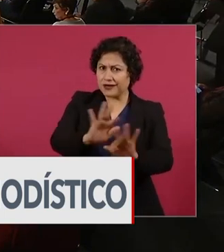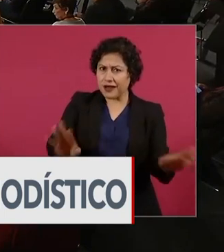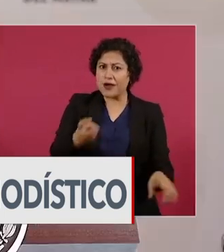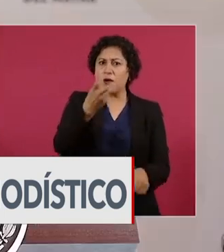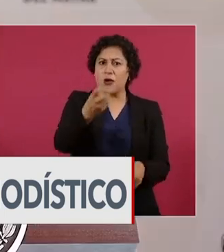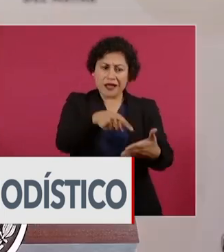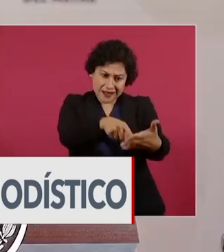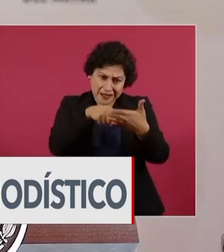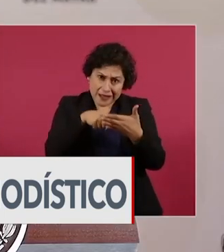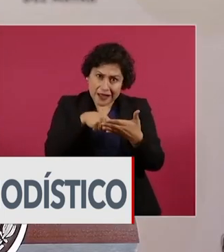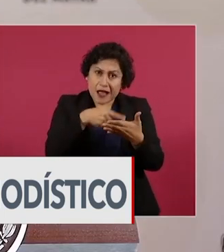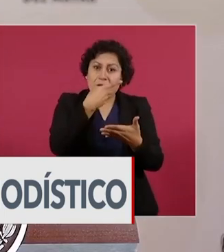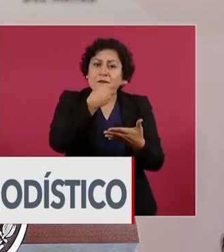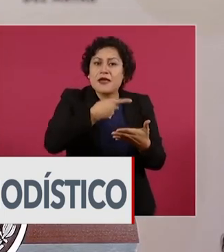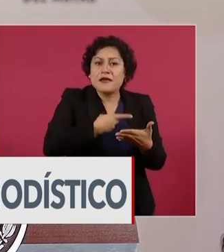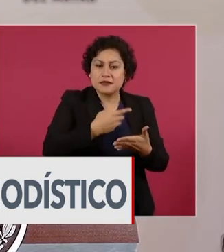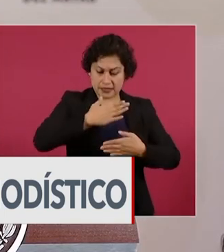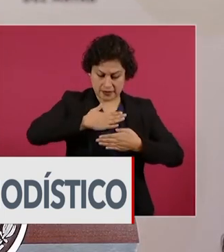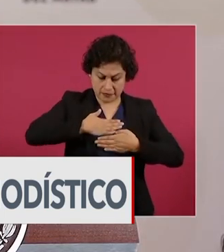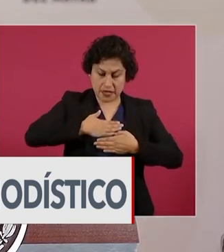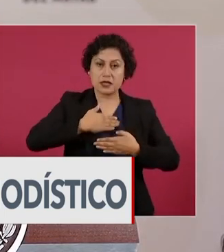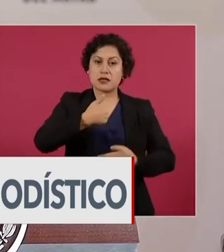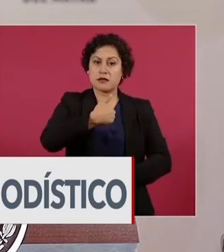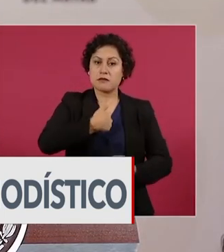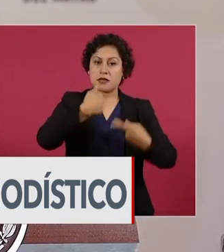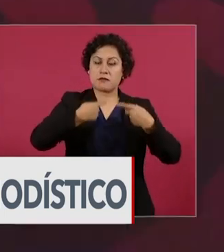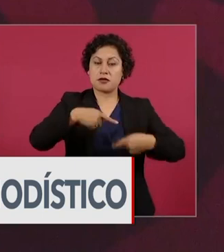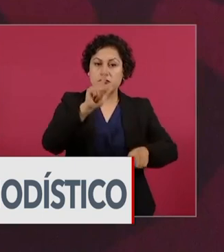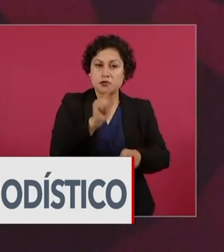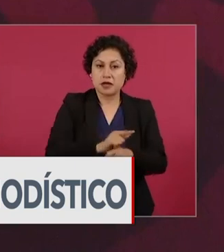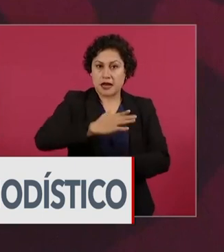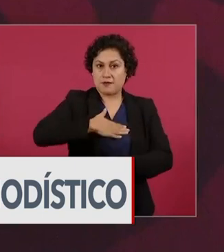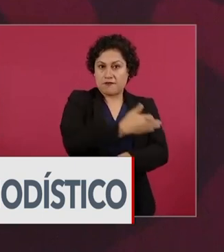está vinculando a mí, a mi familia, con el narcotráfico.